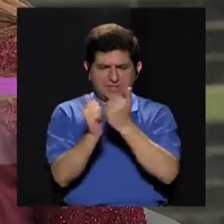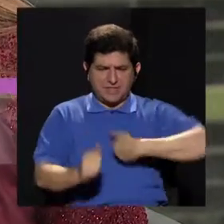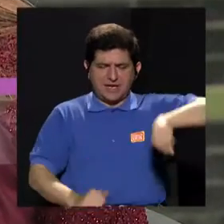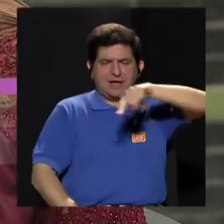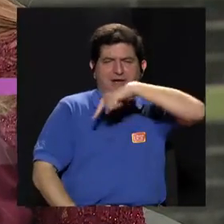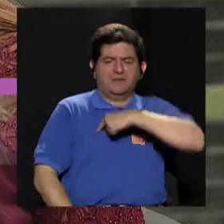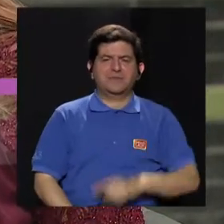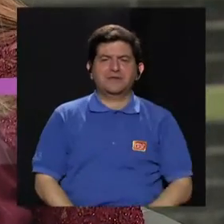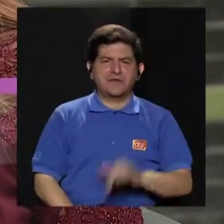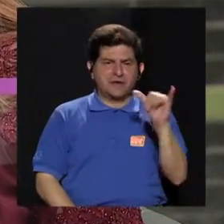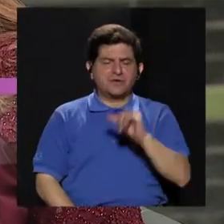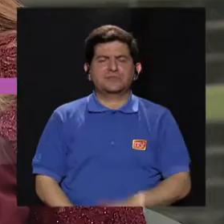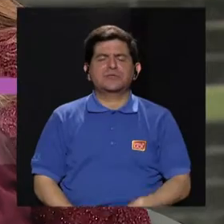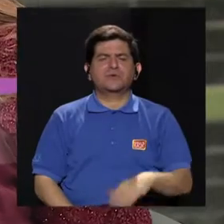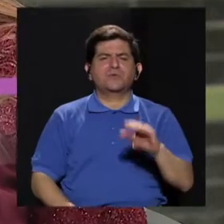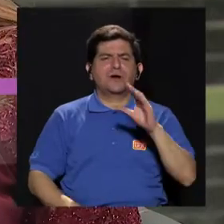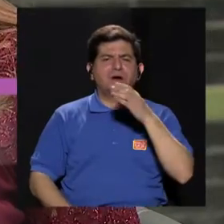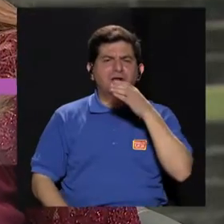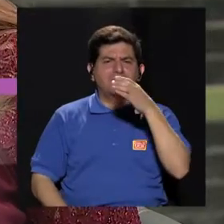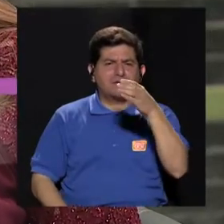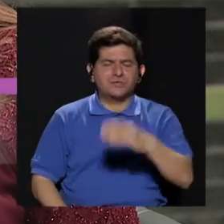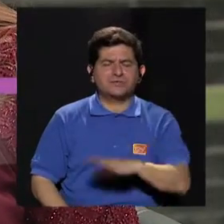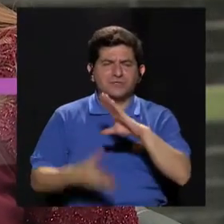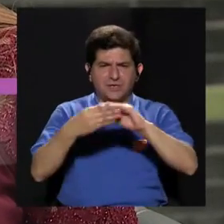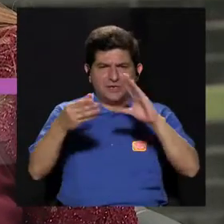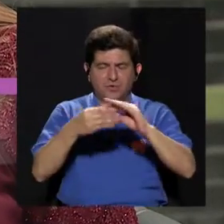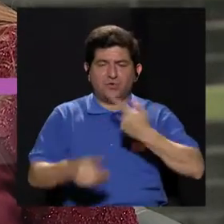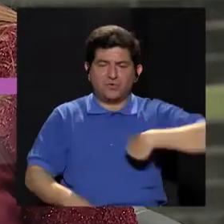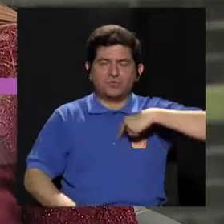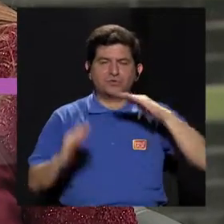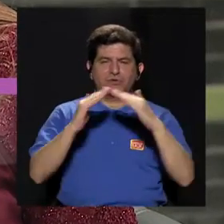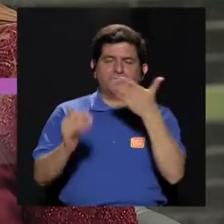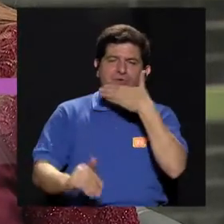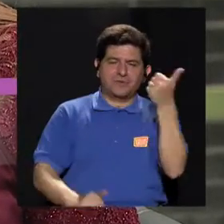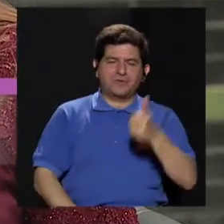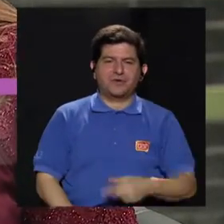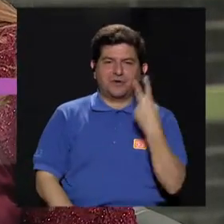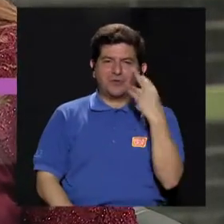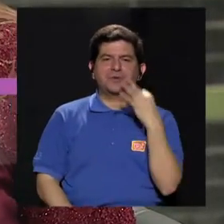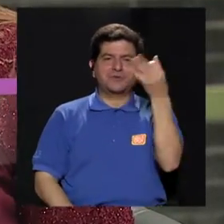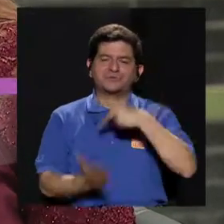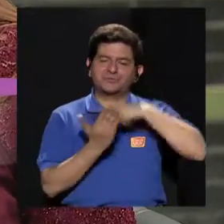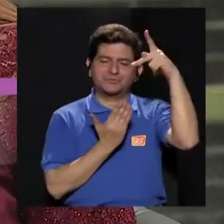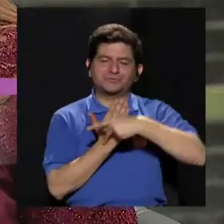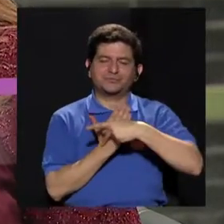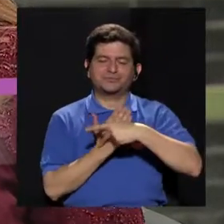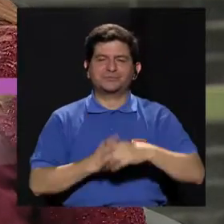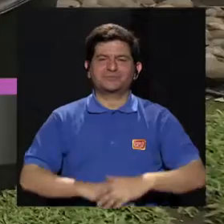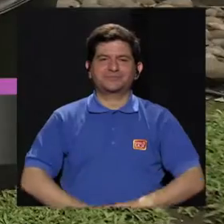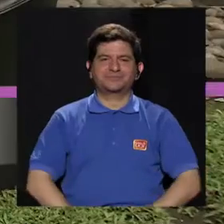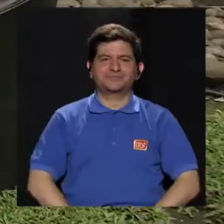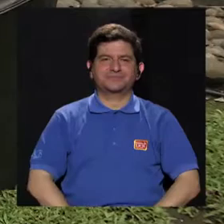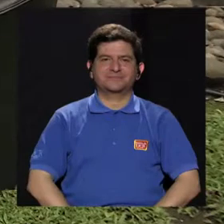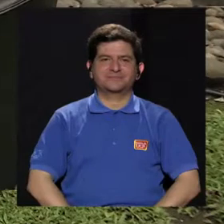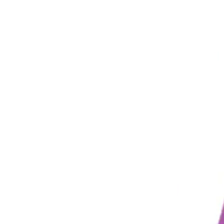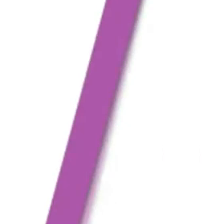nos siga acompañando más, que nos haga llegar sus sugerencias y comentarios. Recuerde que somos Vivir Mejor. Hasta la próxima.